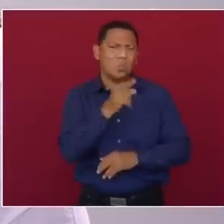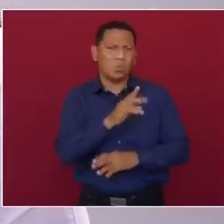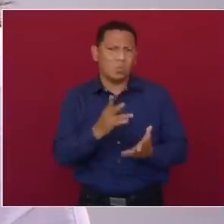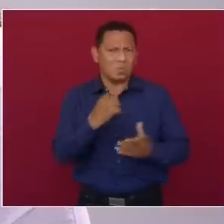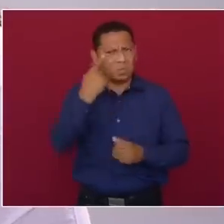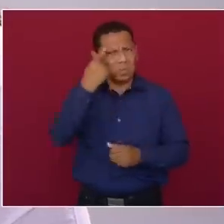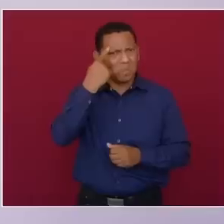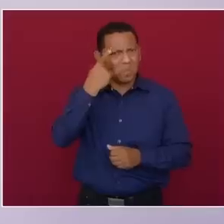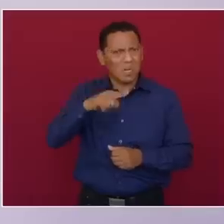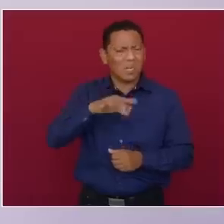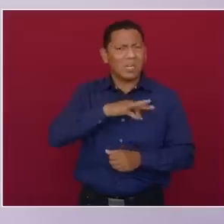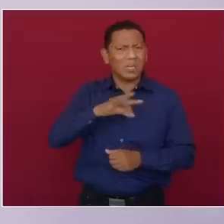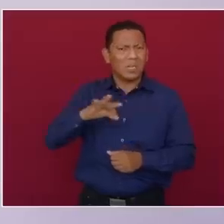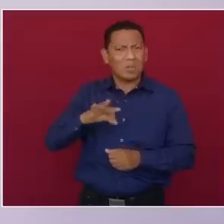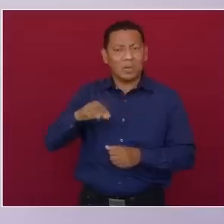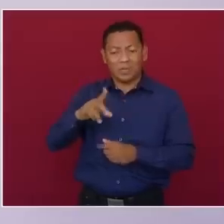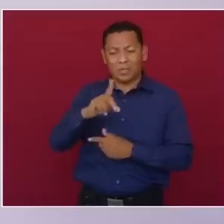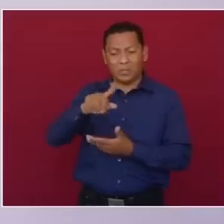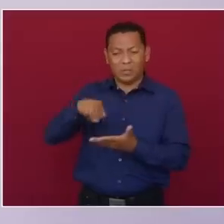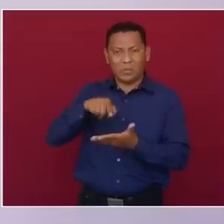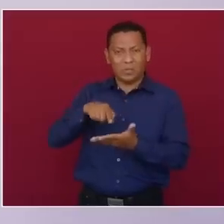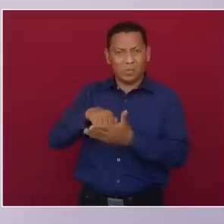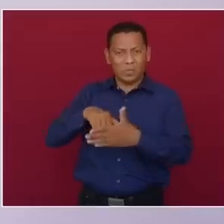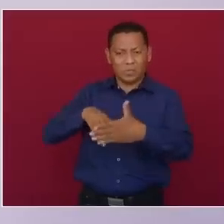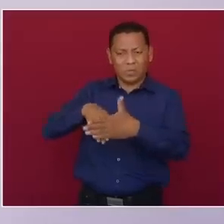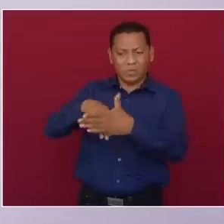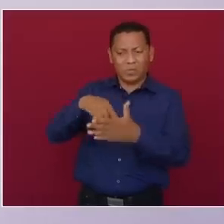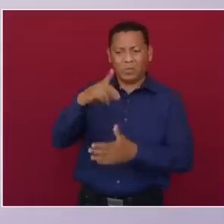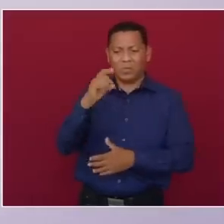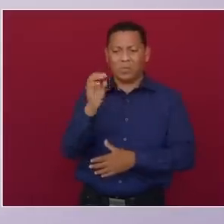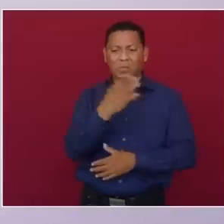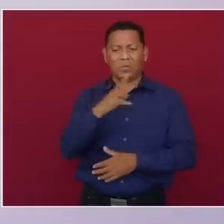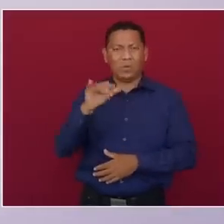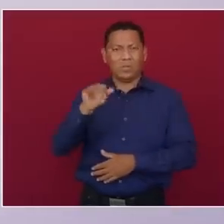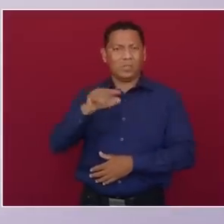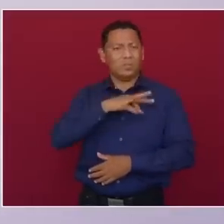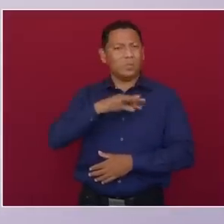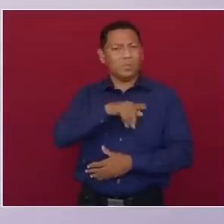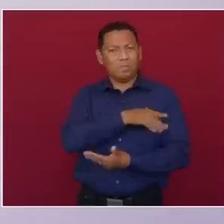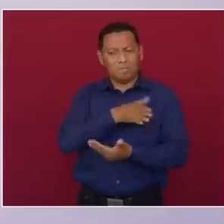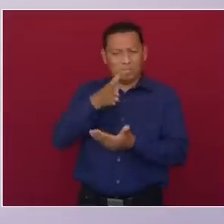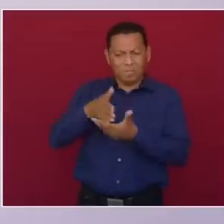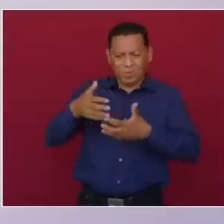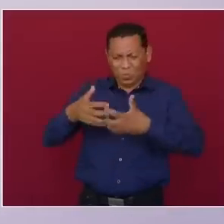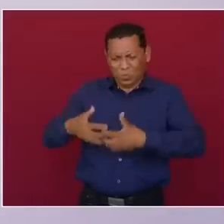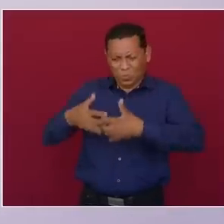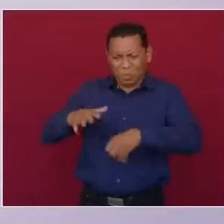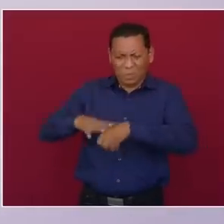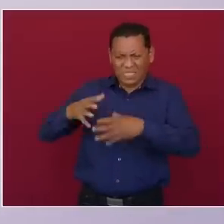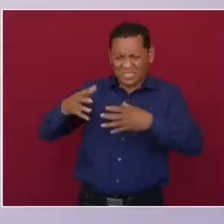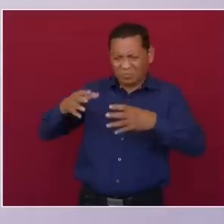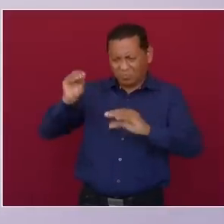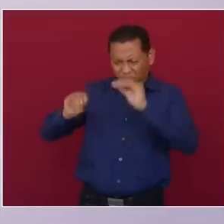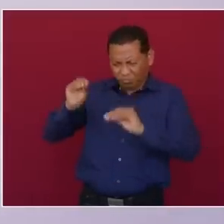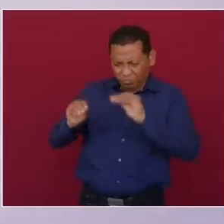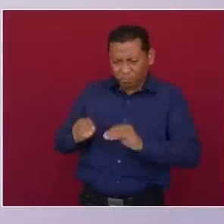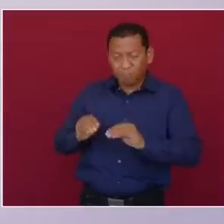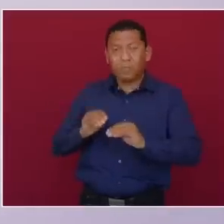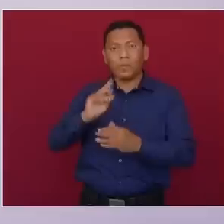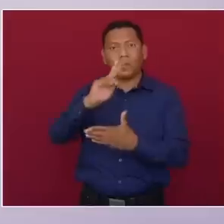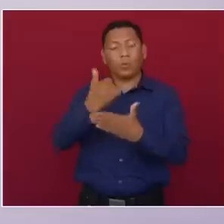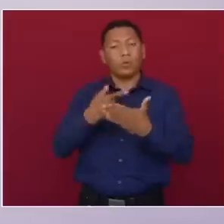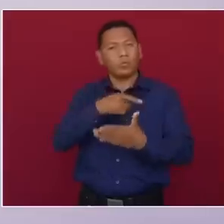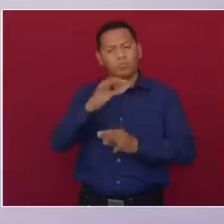de navegación en el puerto de Dos Bocas y que con ello pudieran entrar barcos de mayor calado. Ese proyecto resultó